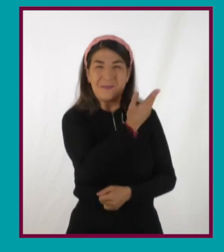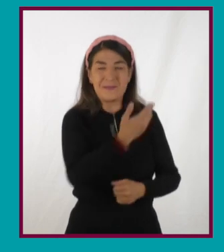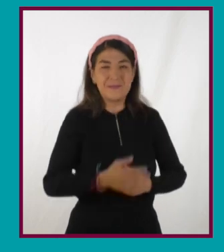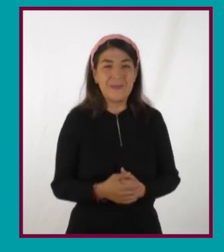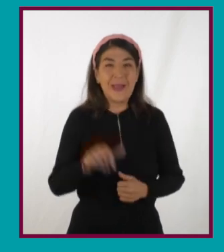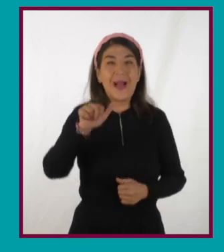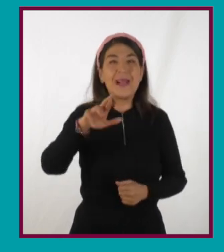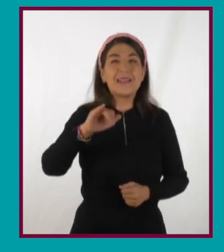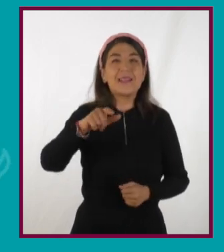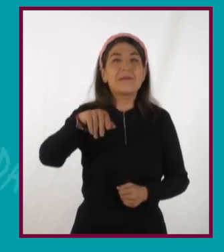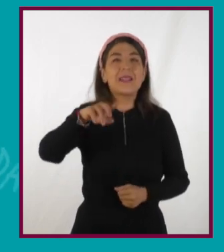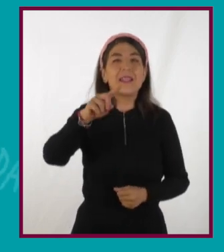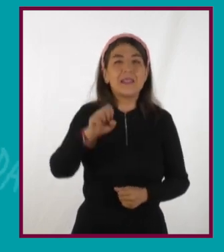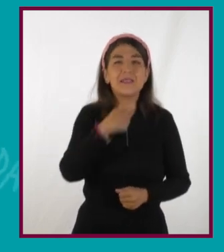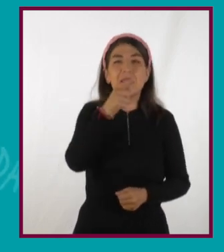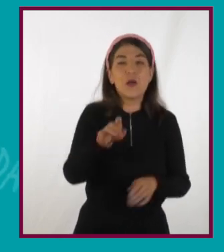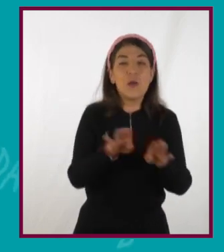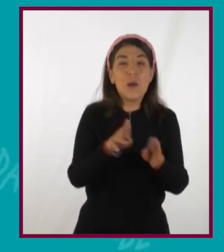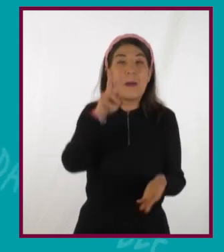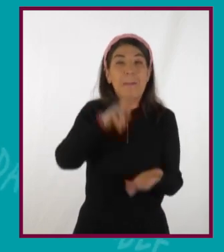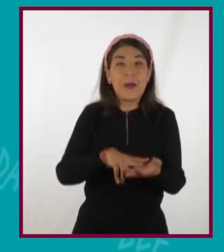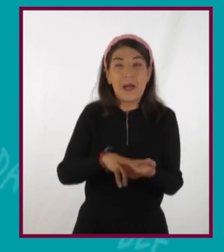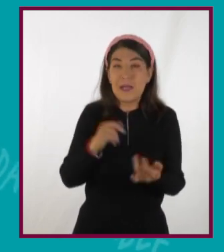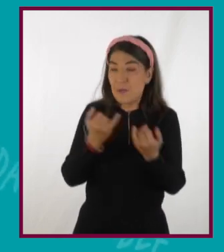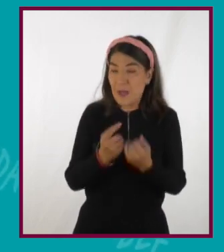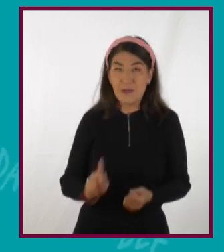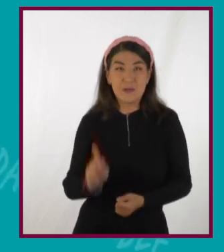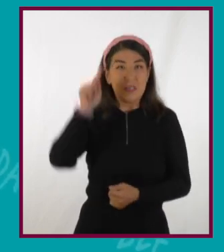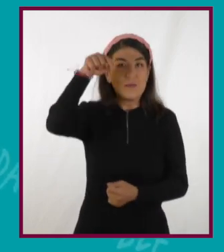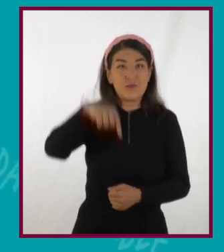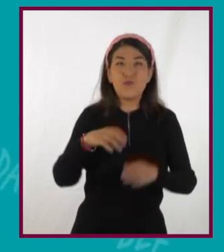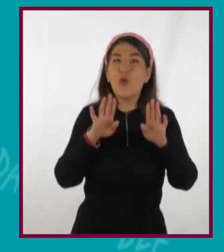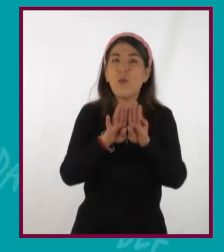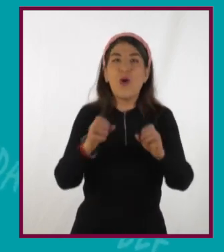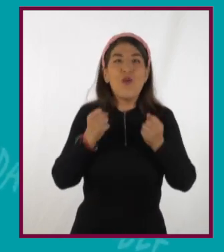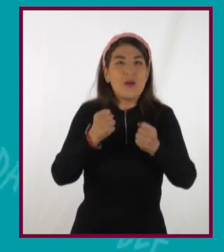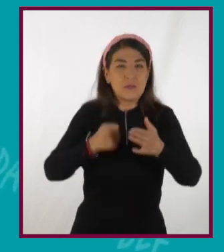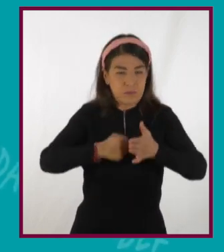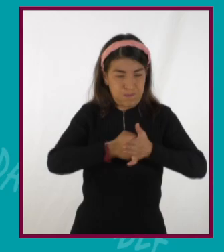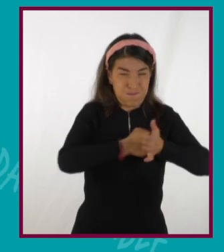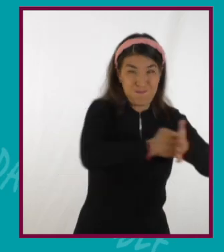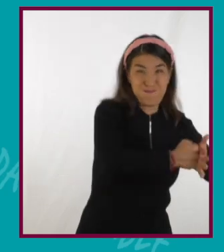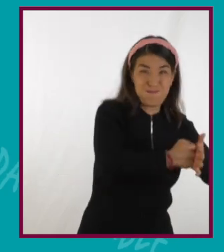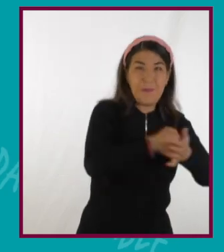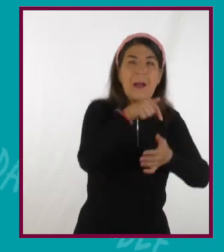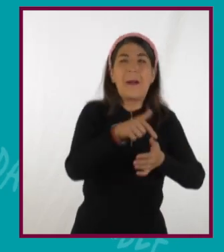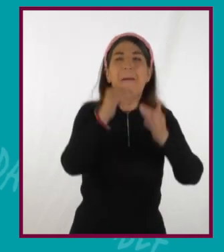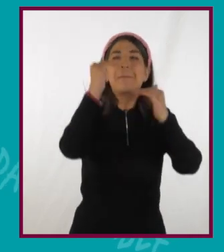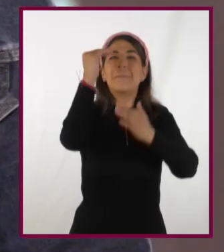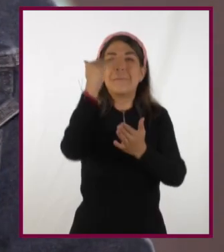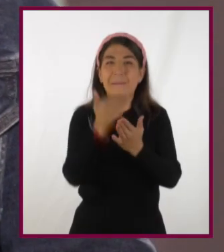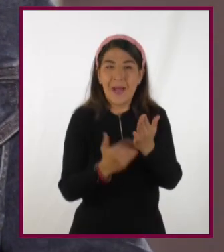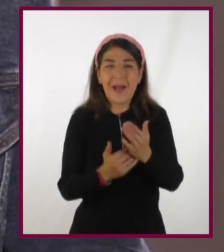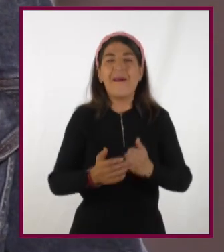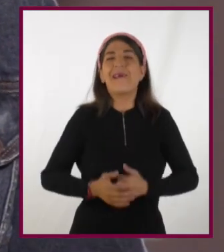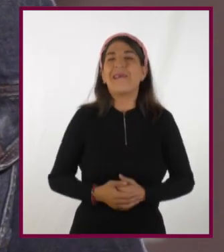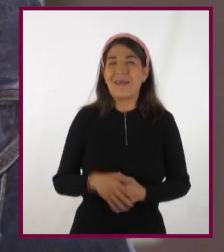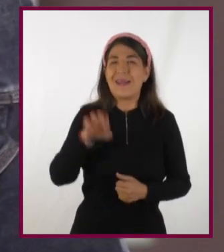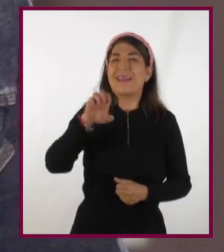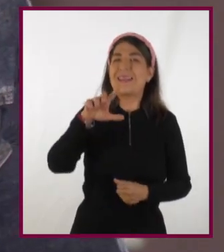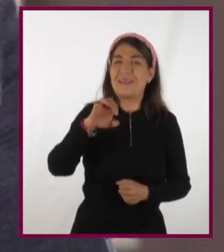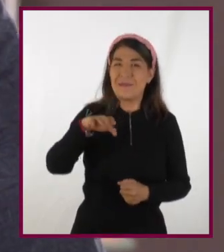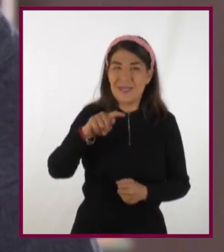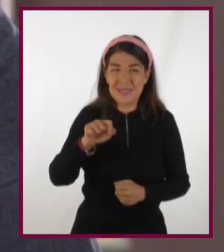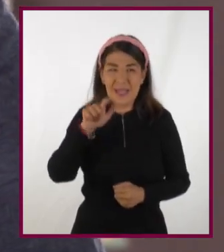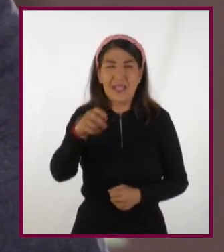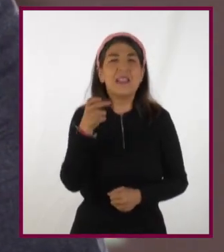del principio de Arquímedes, como el volumen es directamente proporcional a la fuerza de empuje, esta disminuye. Elemental.